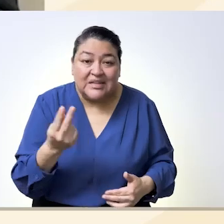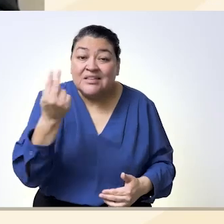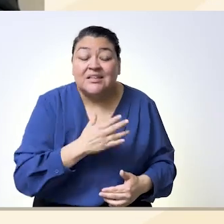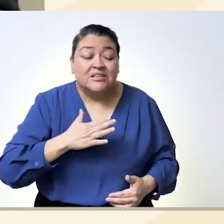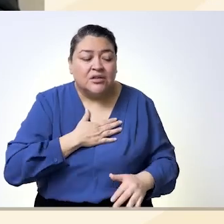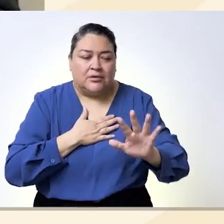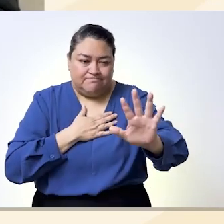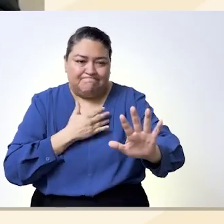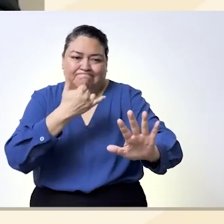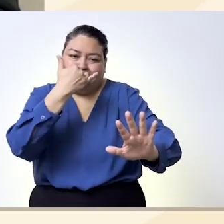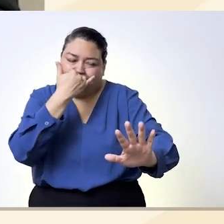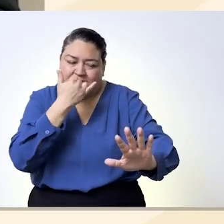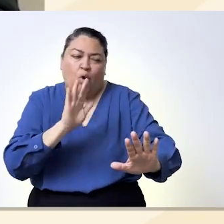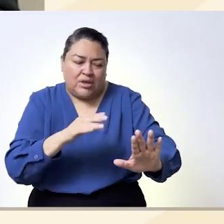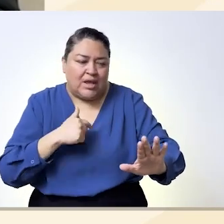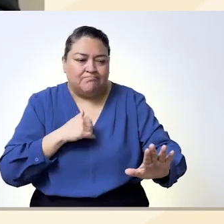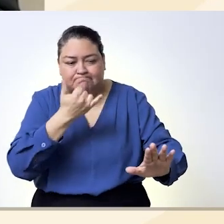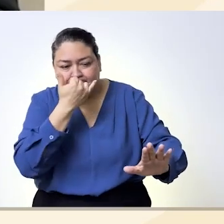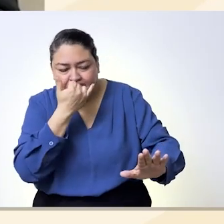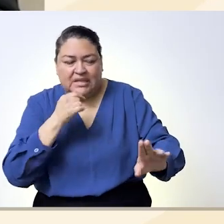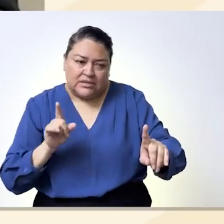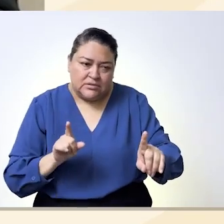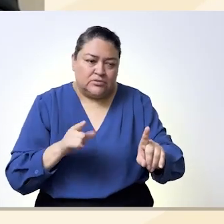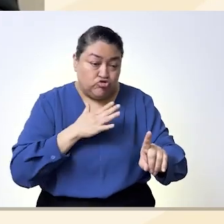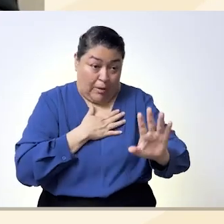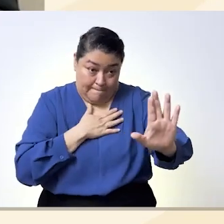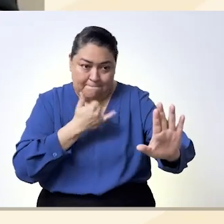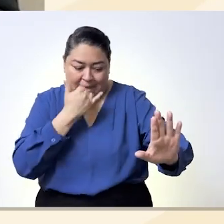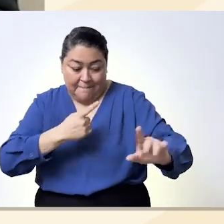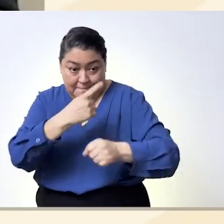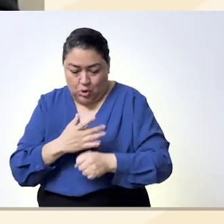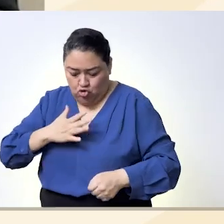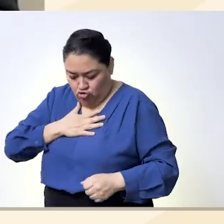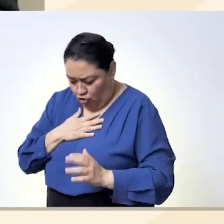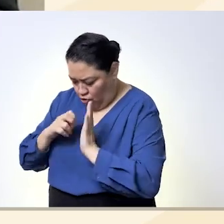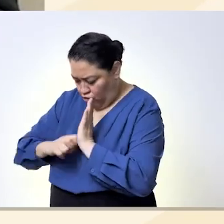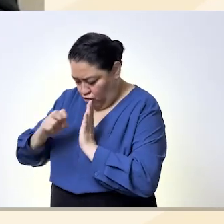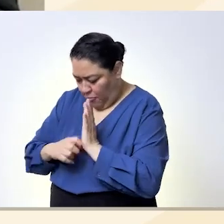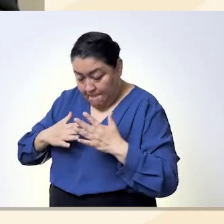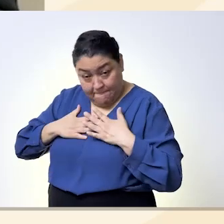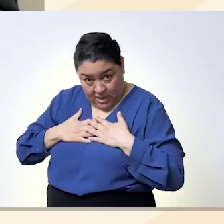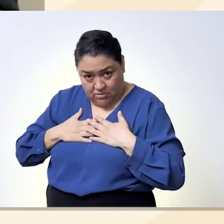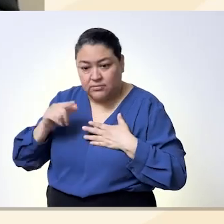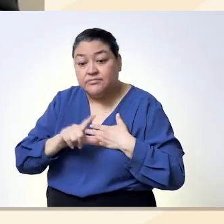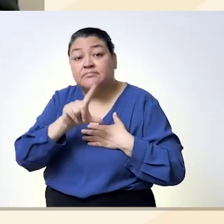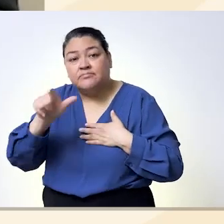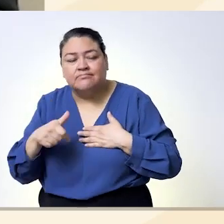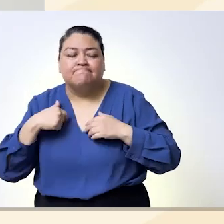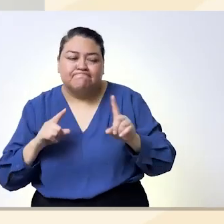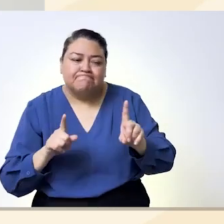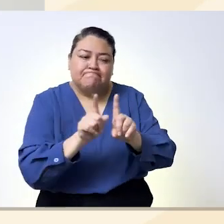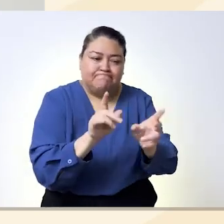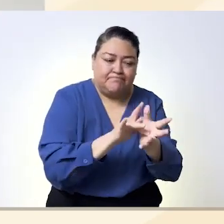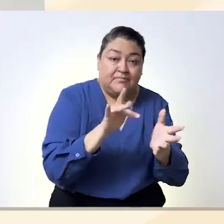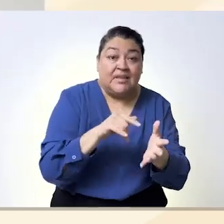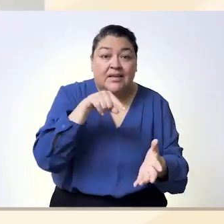ahorita toca acompañarme en desaprender un prejuicio. Creo que eso para mí ha sido lo más revolucionario. Y con